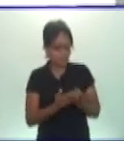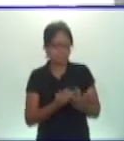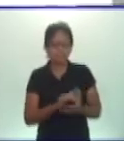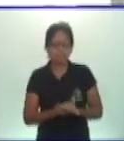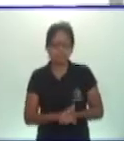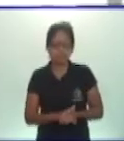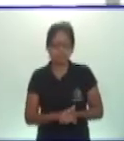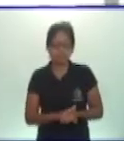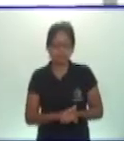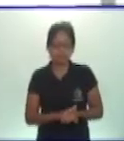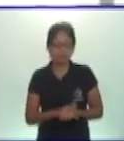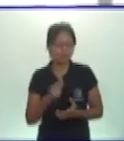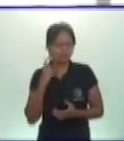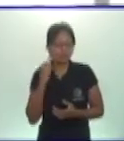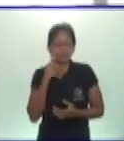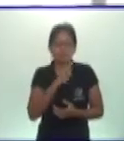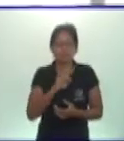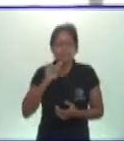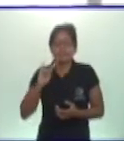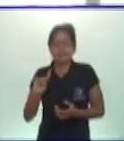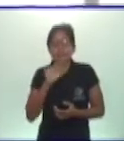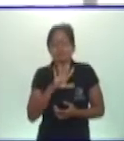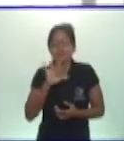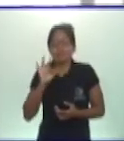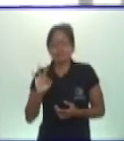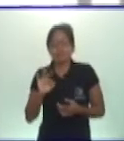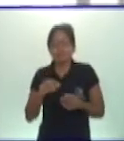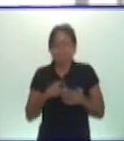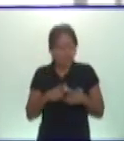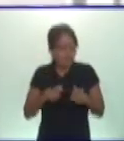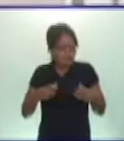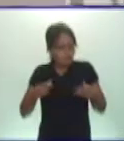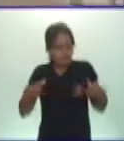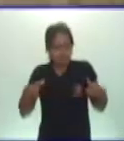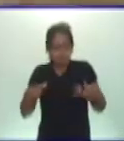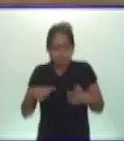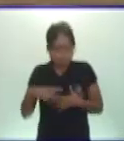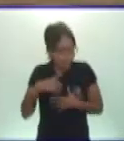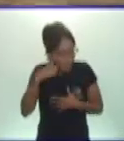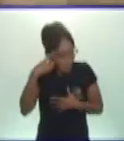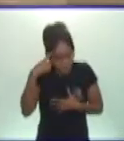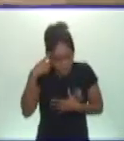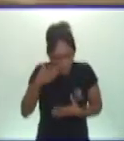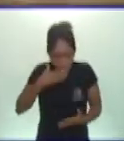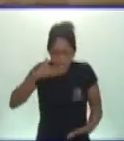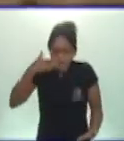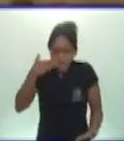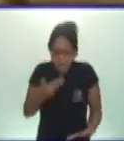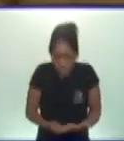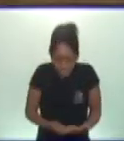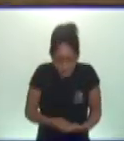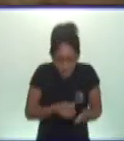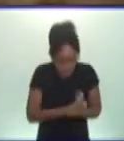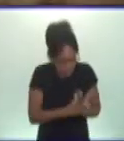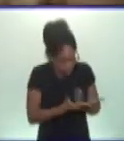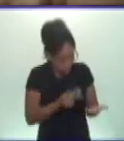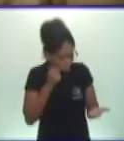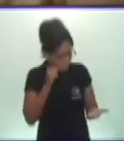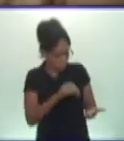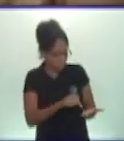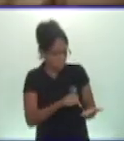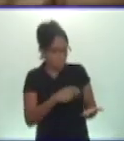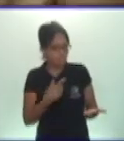Era 1958 y la mayoría aún no creía lo que la prensa anunciaba. La Habana tenía una de las obras de